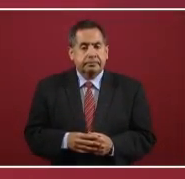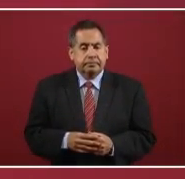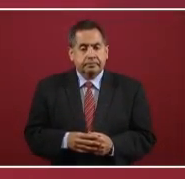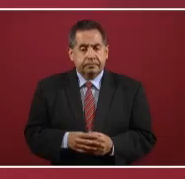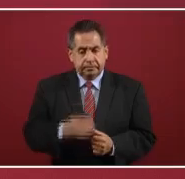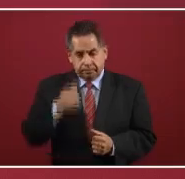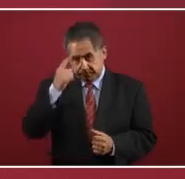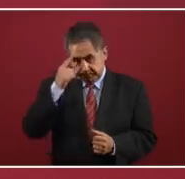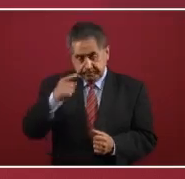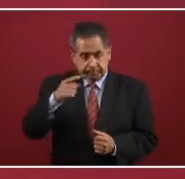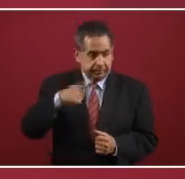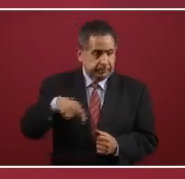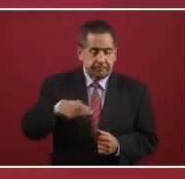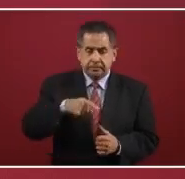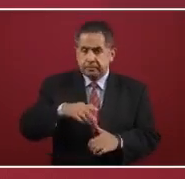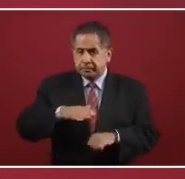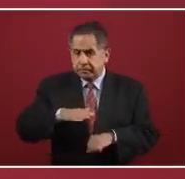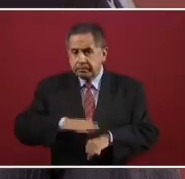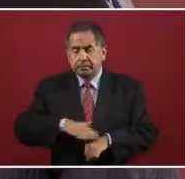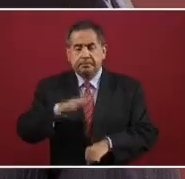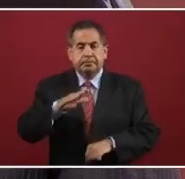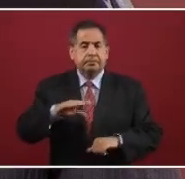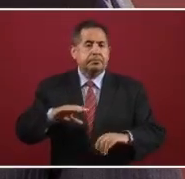a que haya más